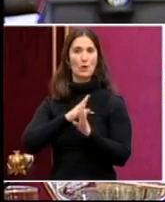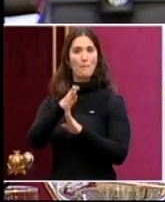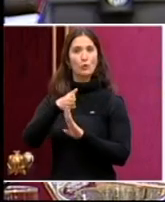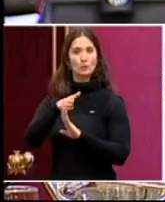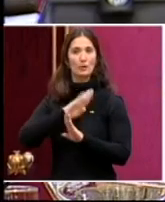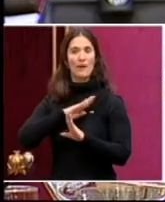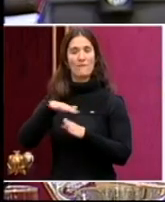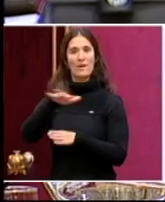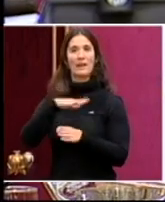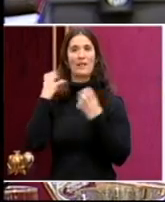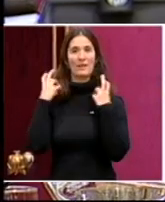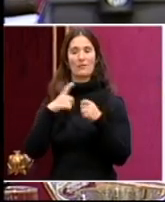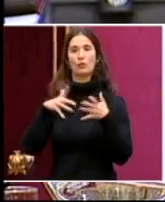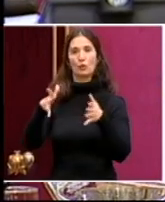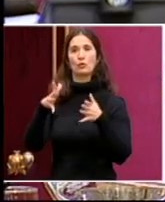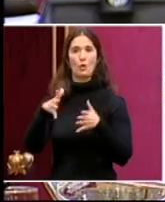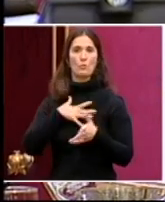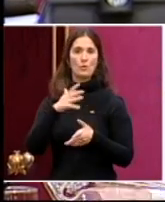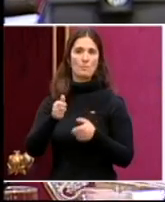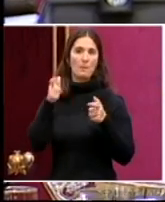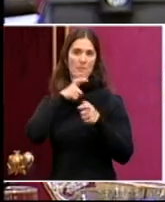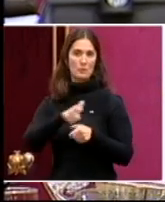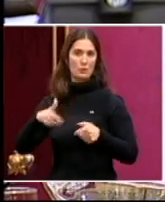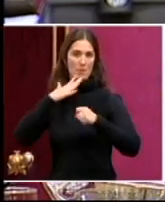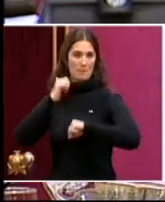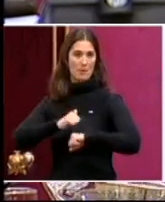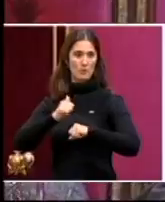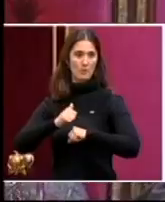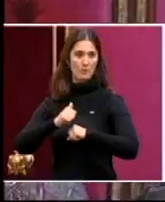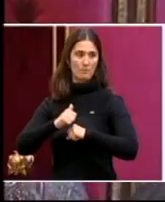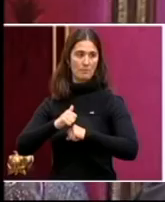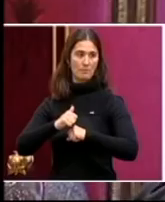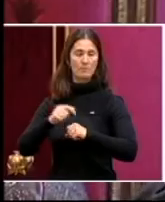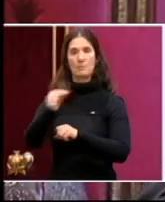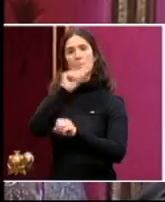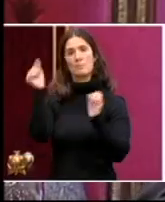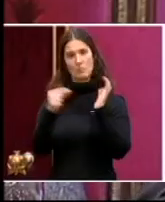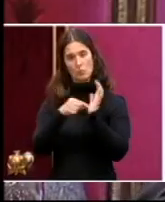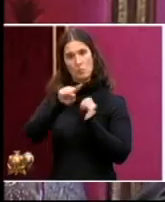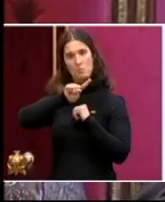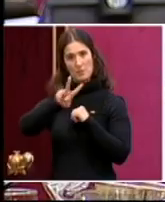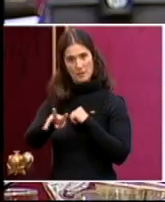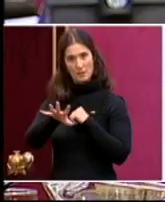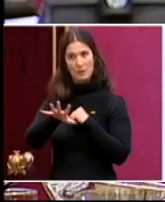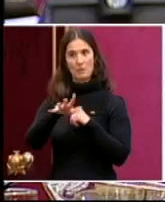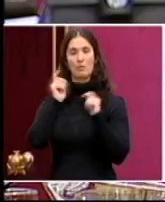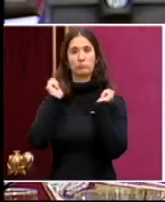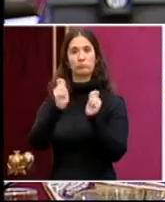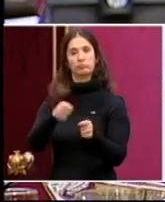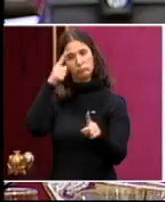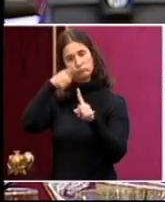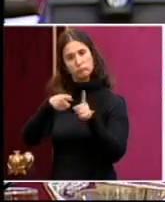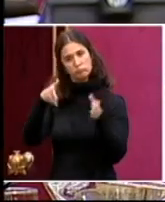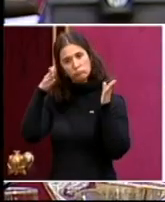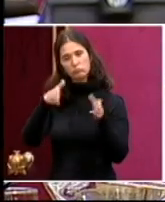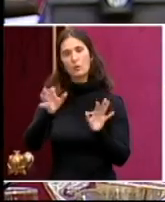Barriada Cervantes, en el Consejo Municipal de Personas Mayores. punto 25. ¿Puede 25, asignación de dedicación